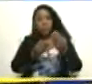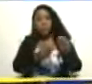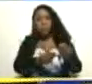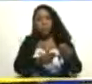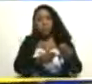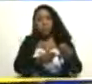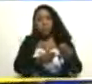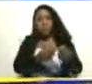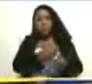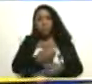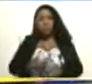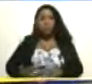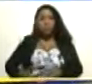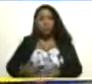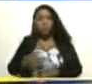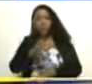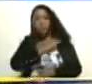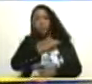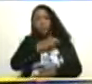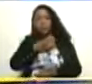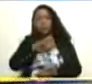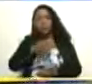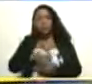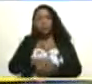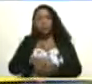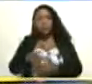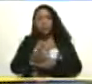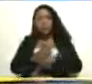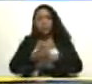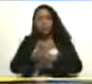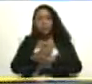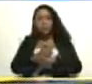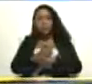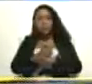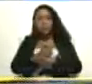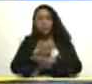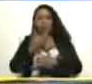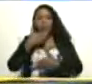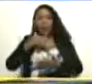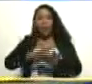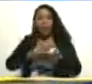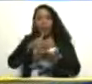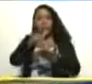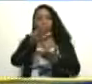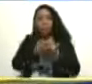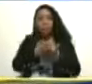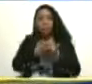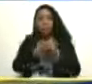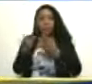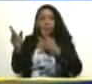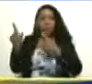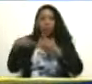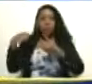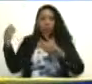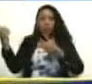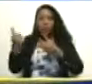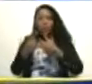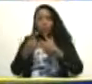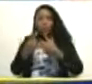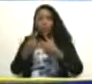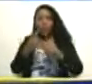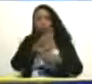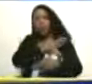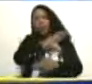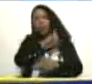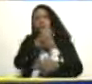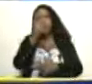ciudadano presidente, jefe de Estado y de Gobierno, del acta aprobada por unanimidad por todas las rectoras